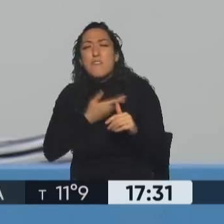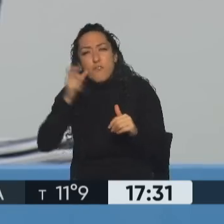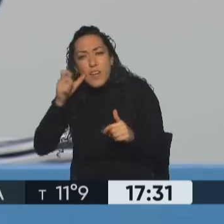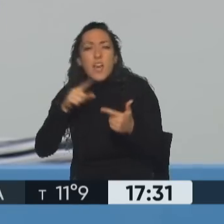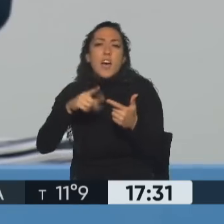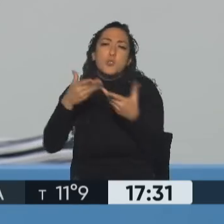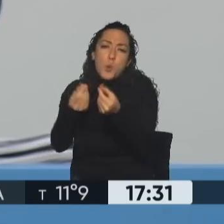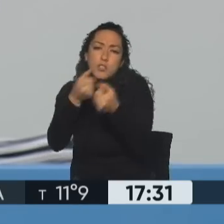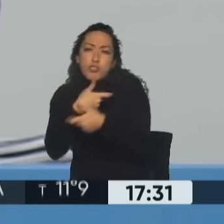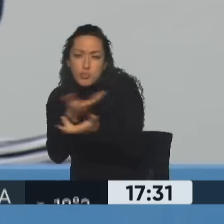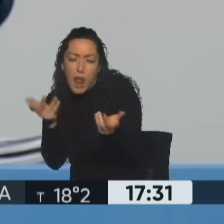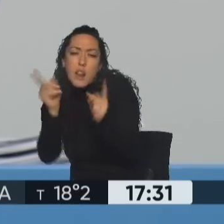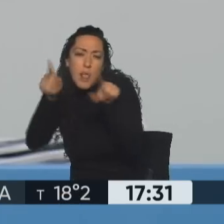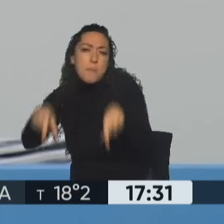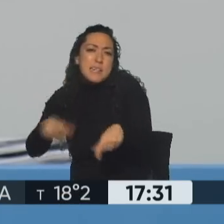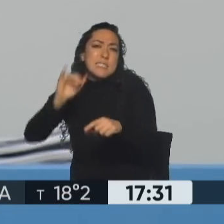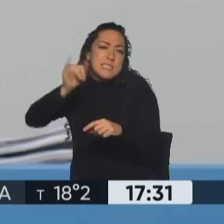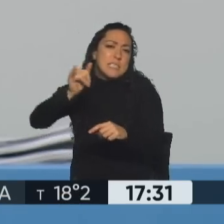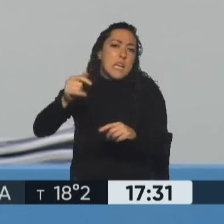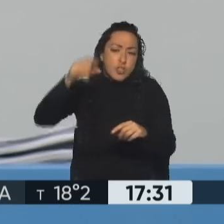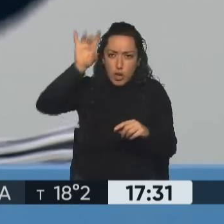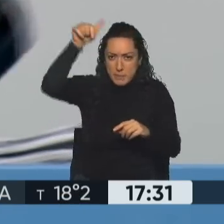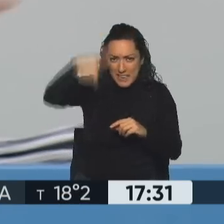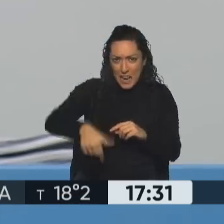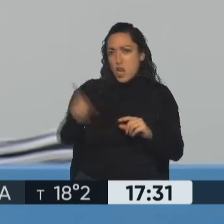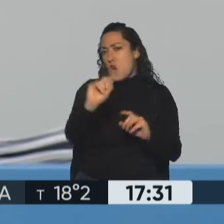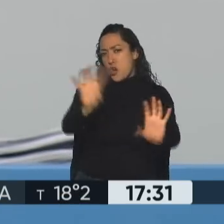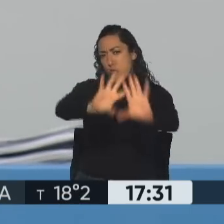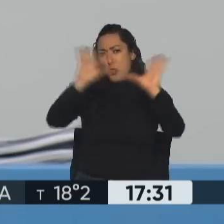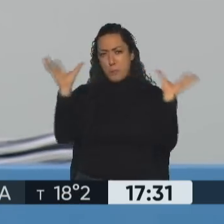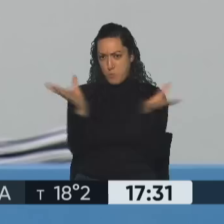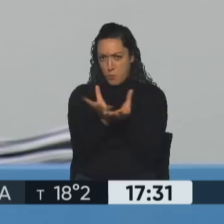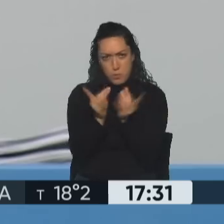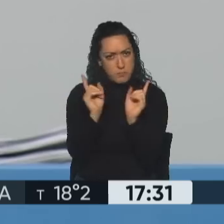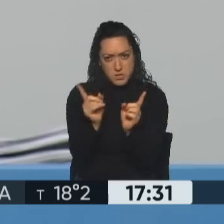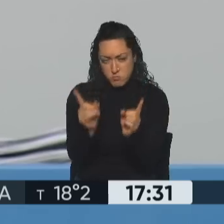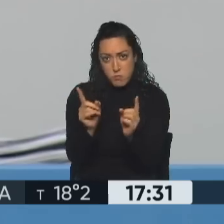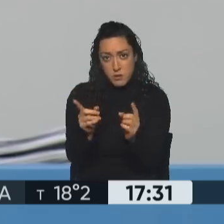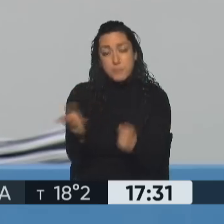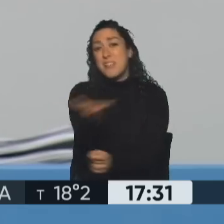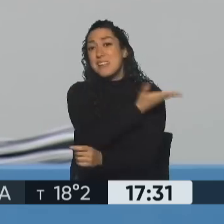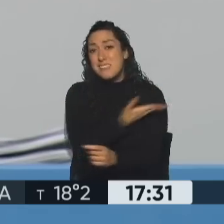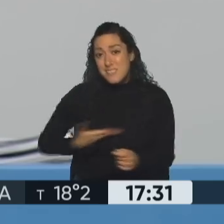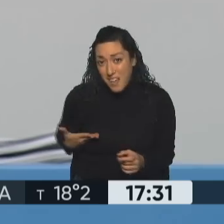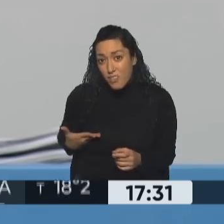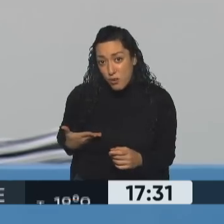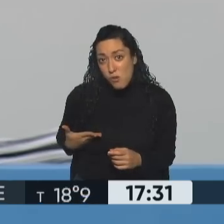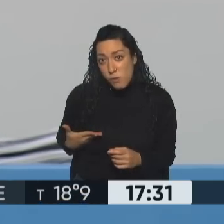IFE, y que fue no solamente aquí, fue en todo el mundo. El Estado,